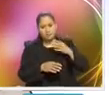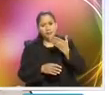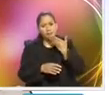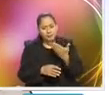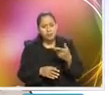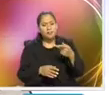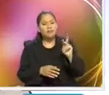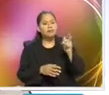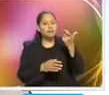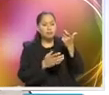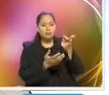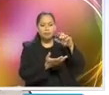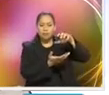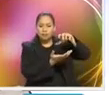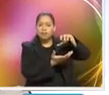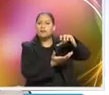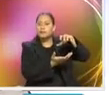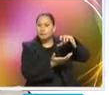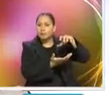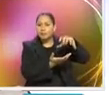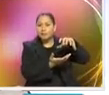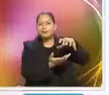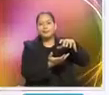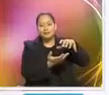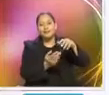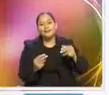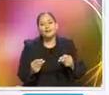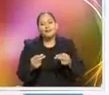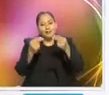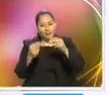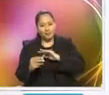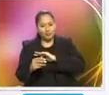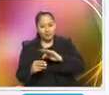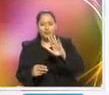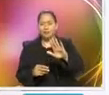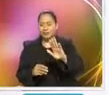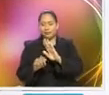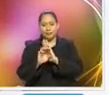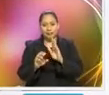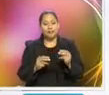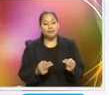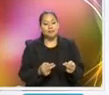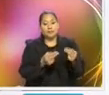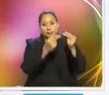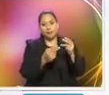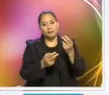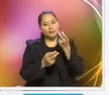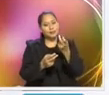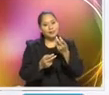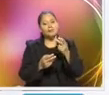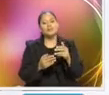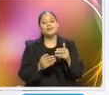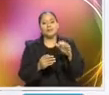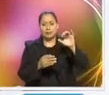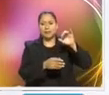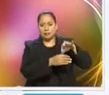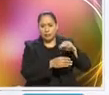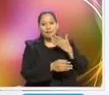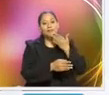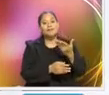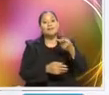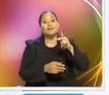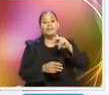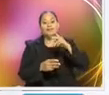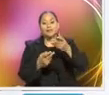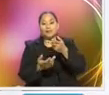con ese dinerito. Invertir. Anímese e invierta. Invertir. Yo diría que invertir es el paso más allá de ahorrar, ¿no?